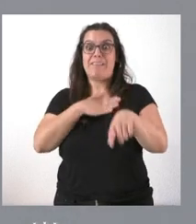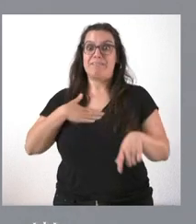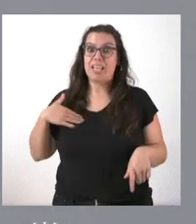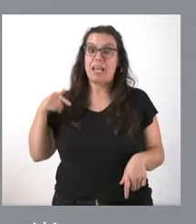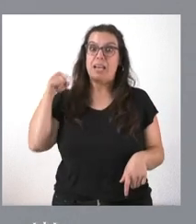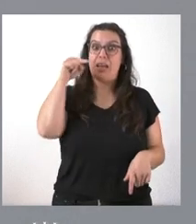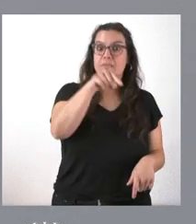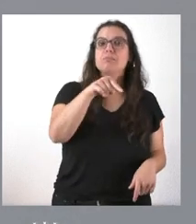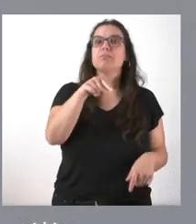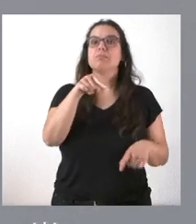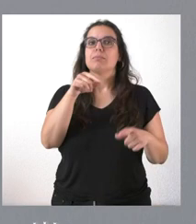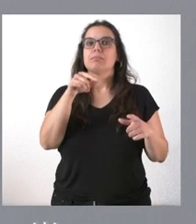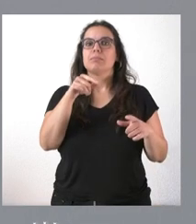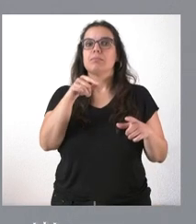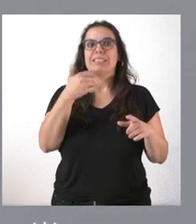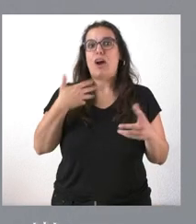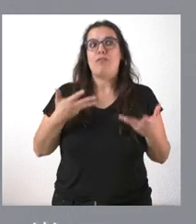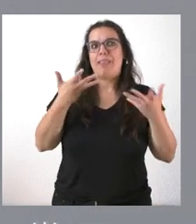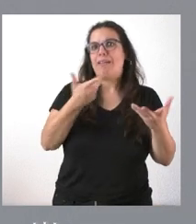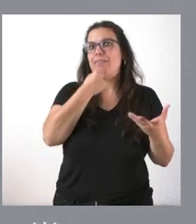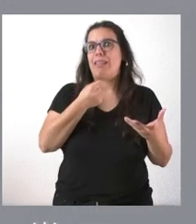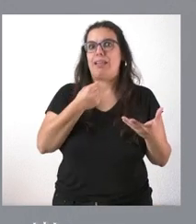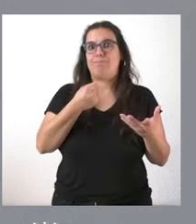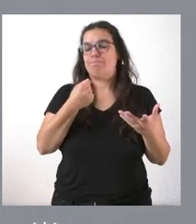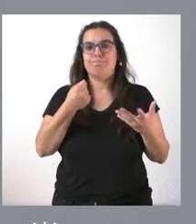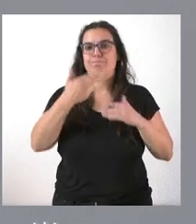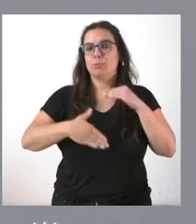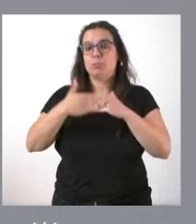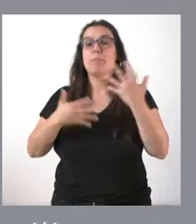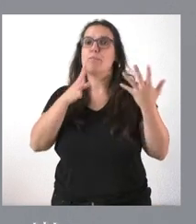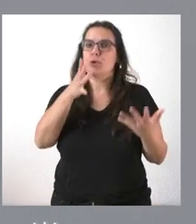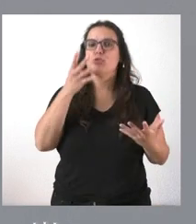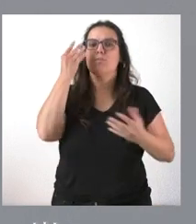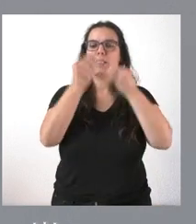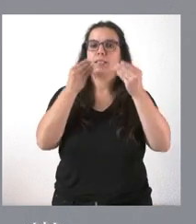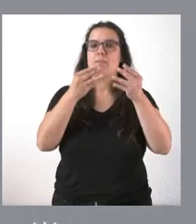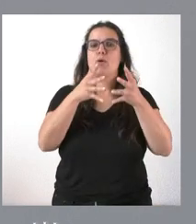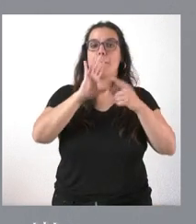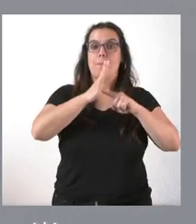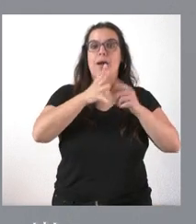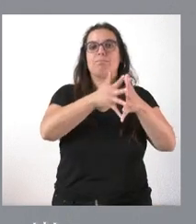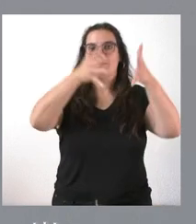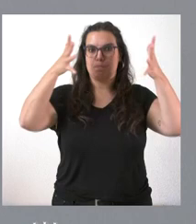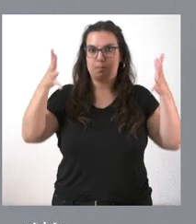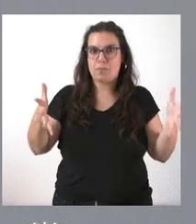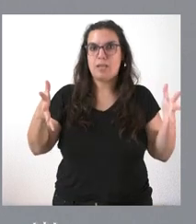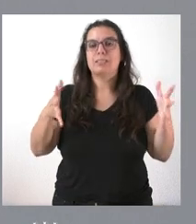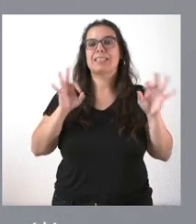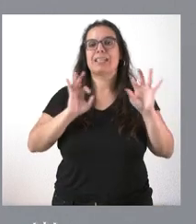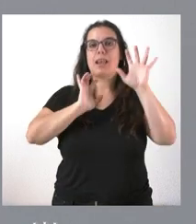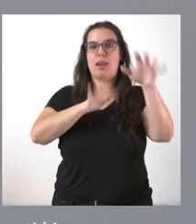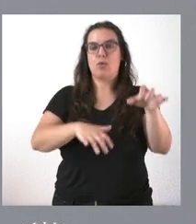algunas condiciones que ya no fueran posibles esto nos llevó a ampliar este parque tecnológico en León